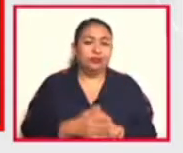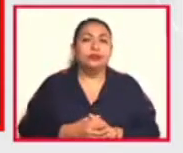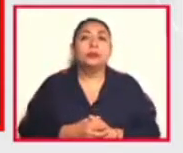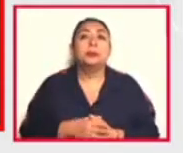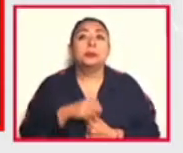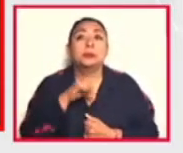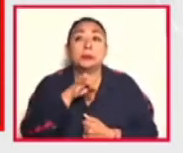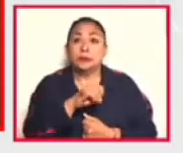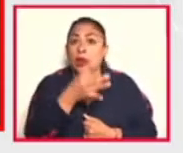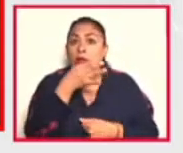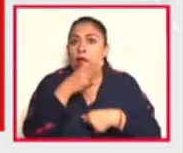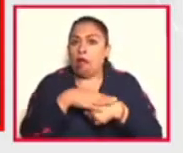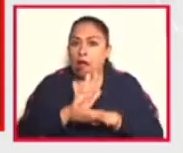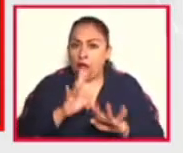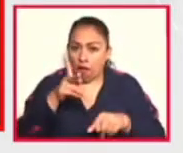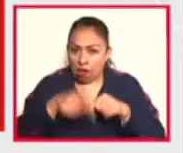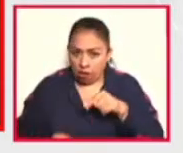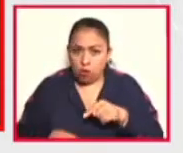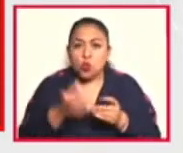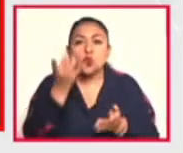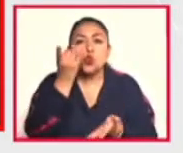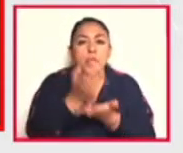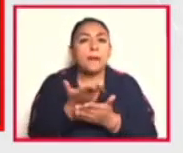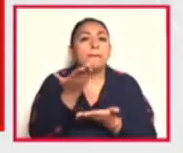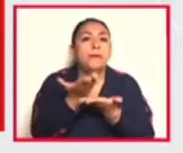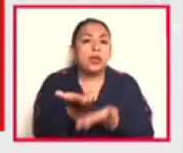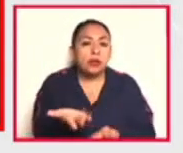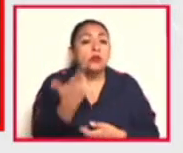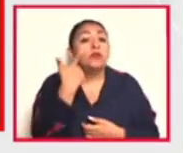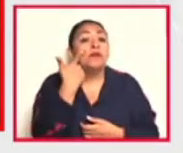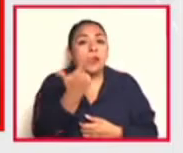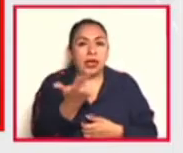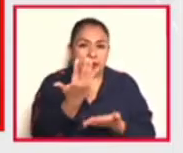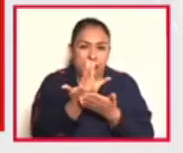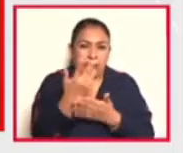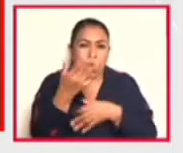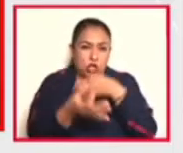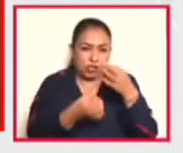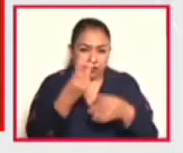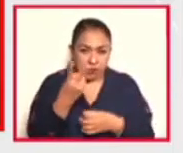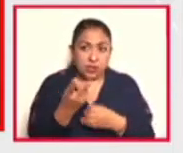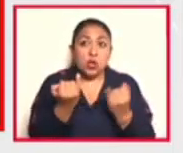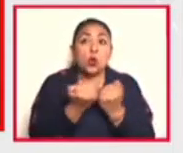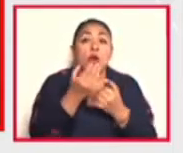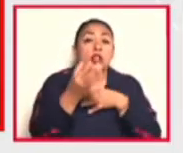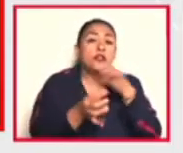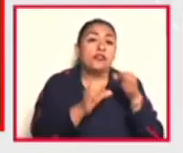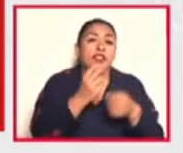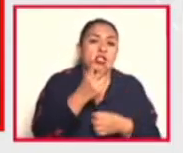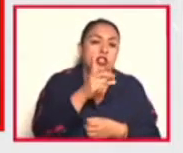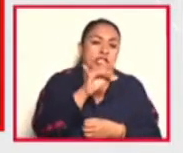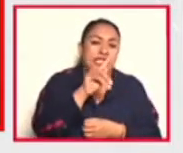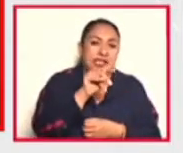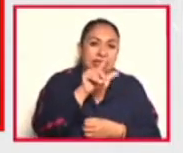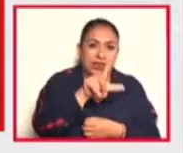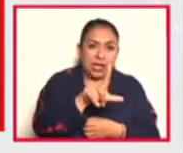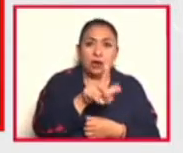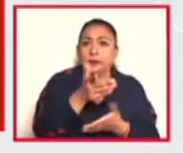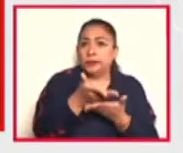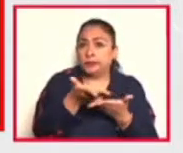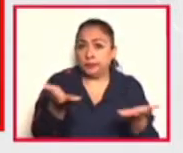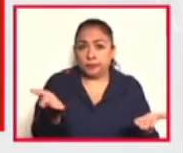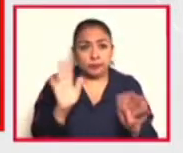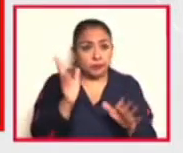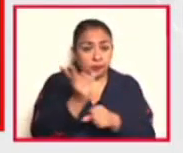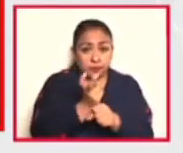les decimos más, solamente les pedimos que estén atentos en Noticias 22 y también en Noticias 22 Digital. Y con esta